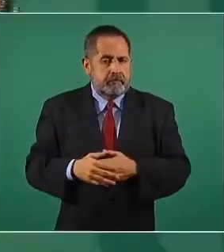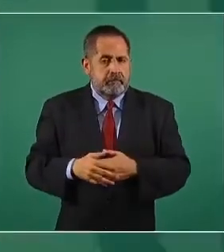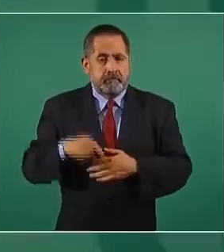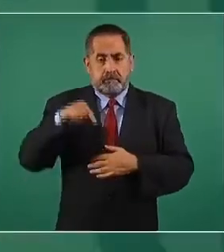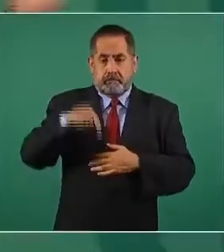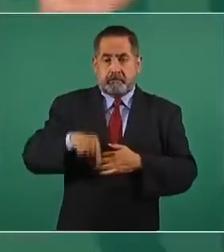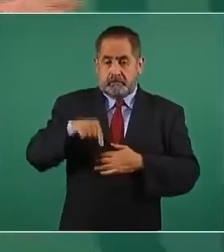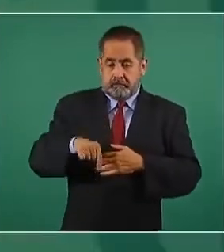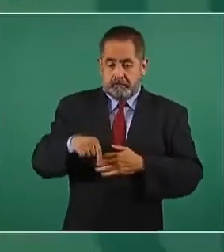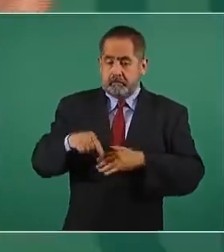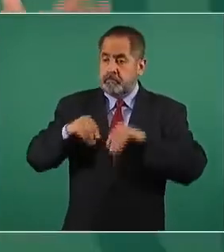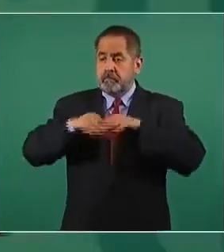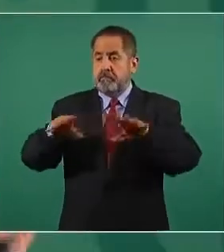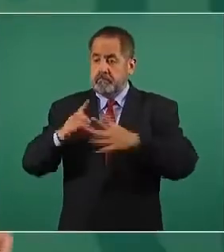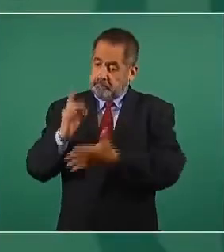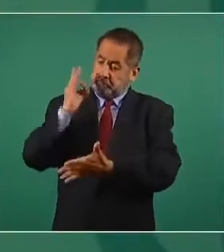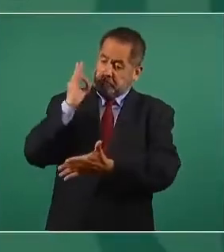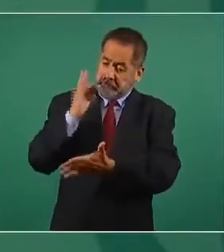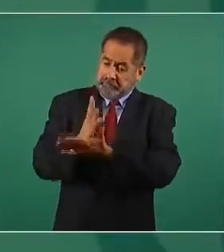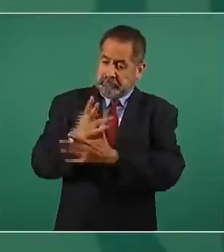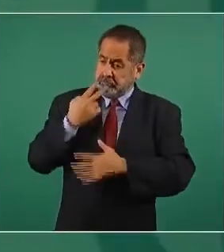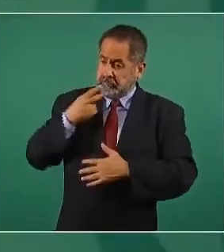aquí es ya la verdad absoluta,